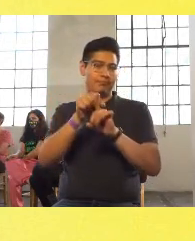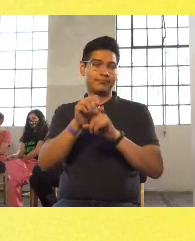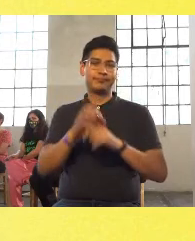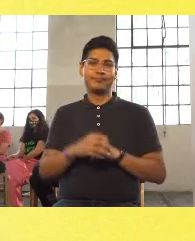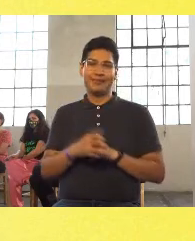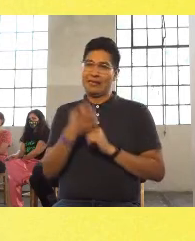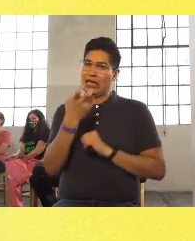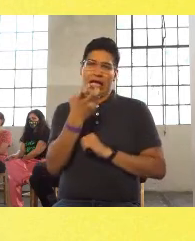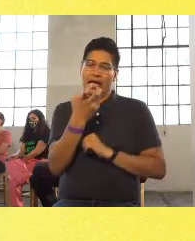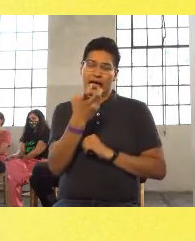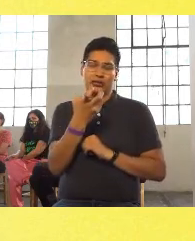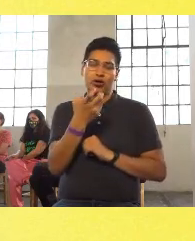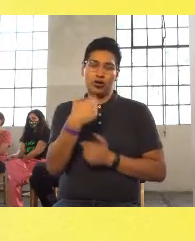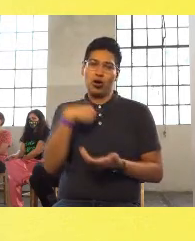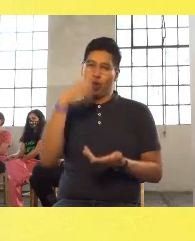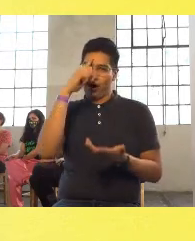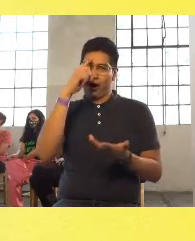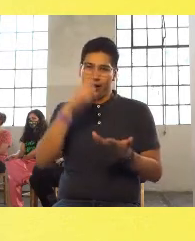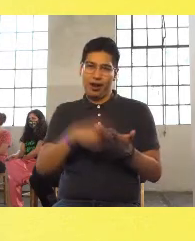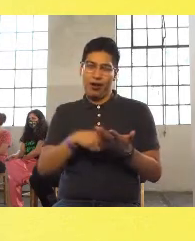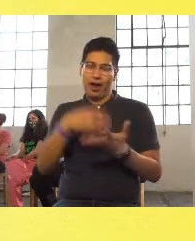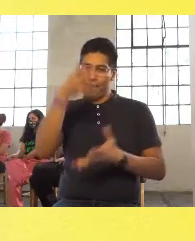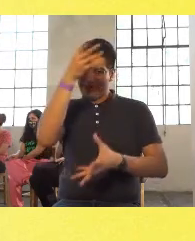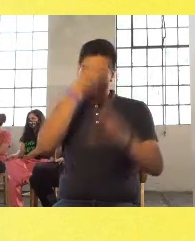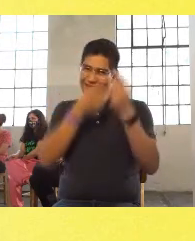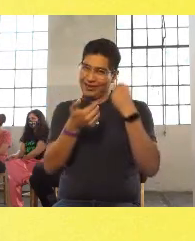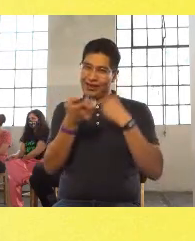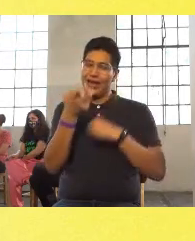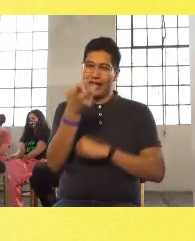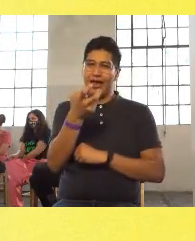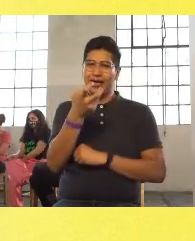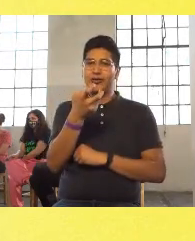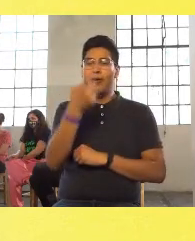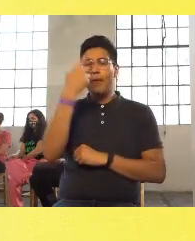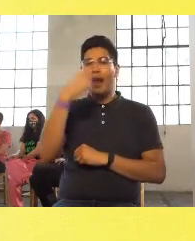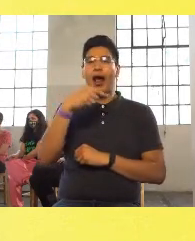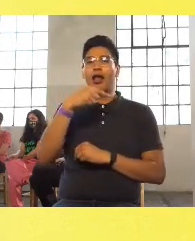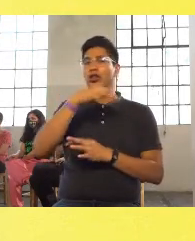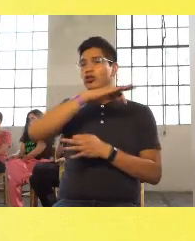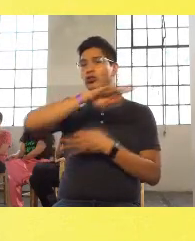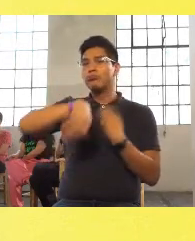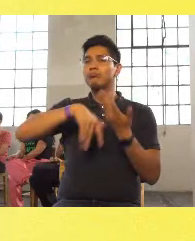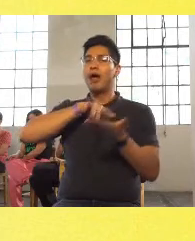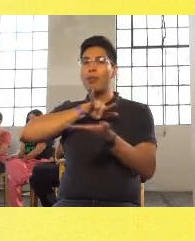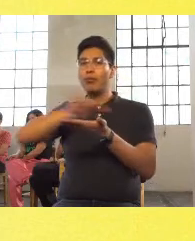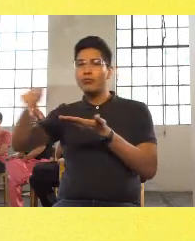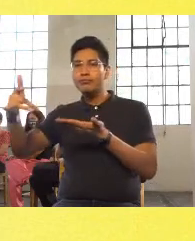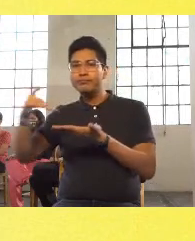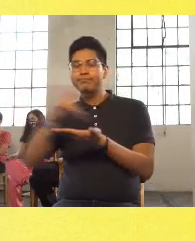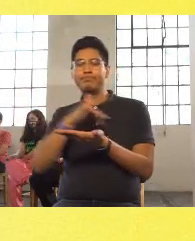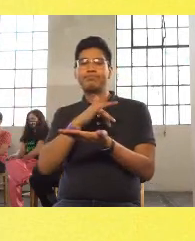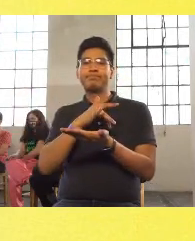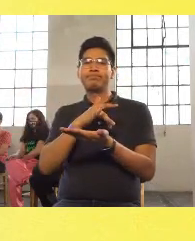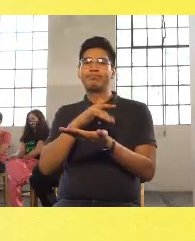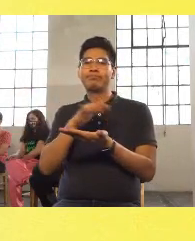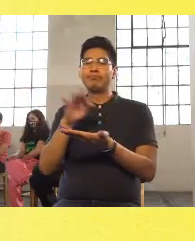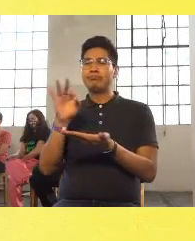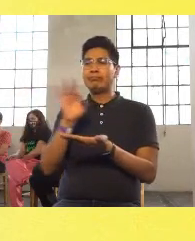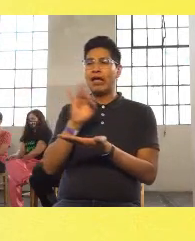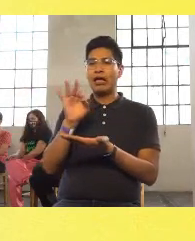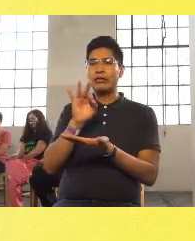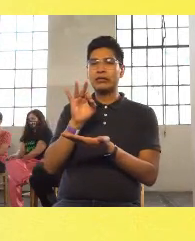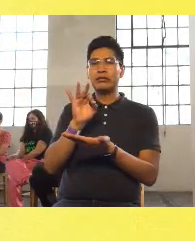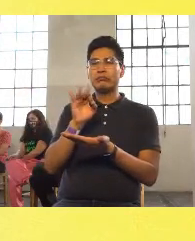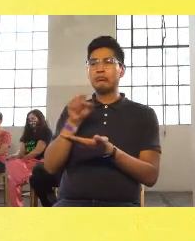y eso, ¿no? O sea, creo que eso es como el mayor aprendizaje, como poder y saber vacopearnos y estar ahí cuando tenemos que estar